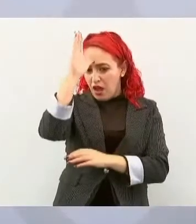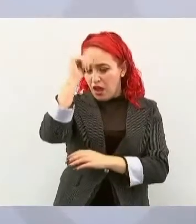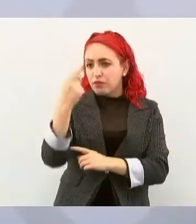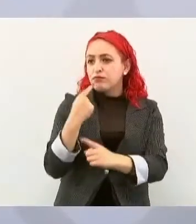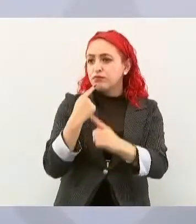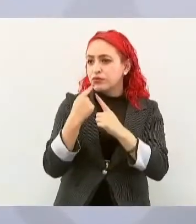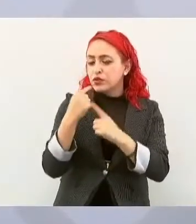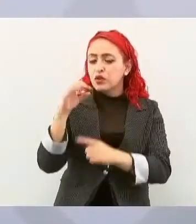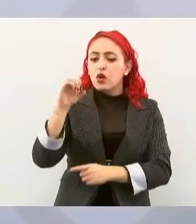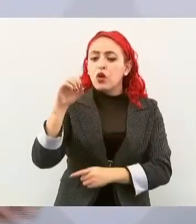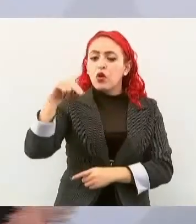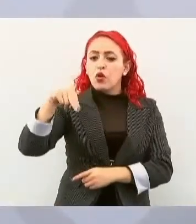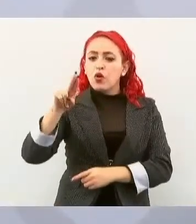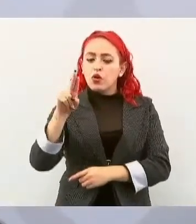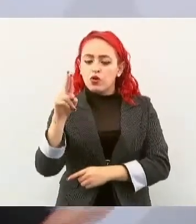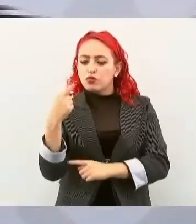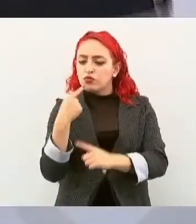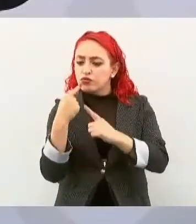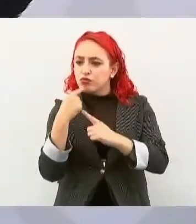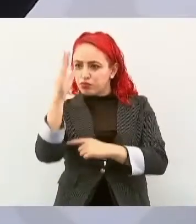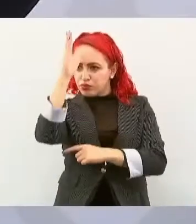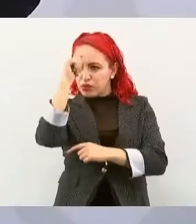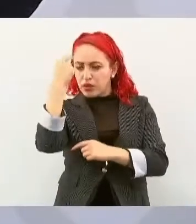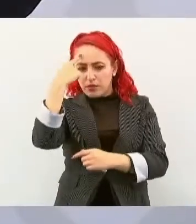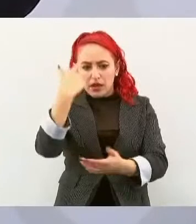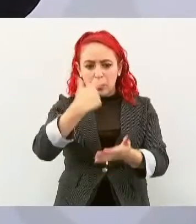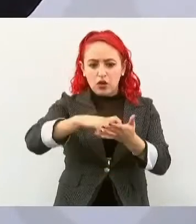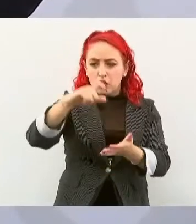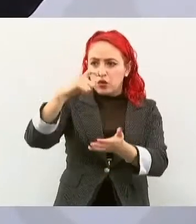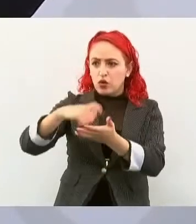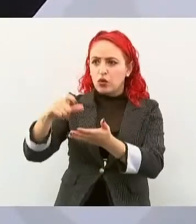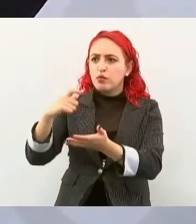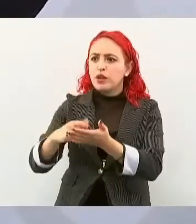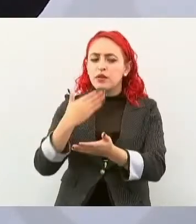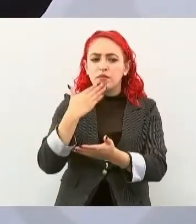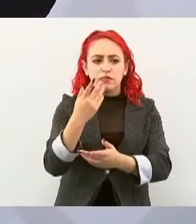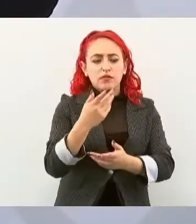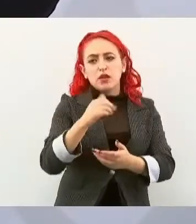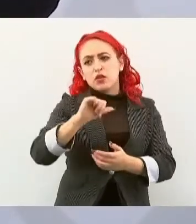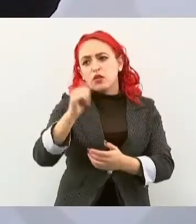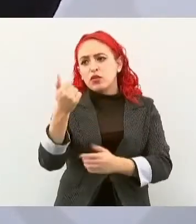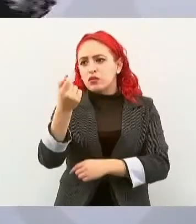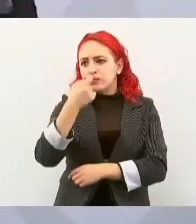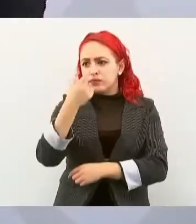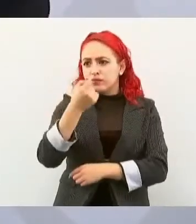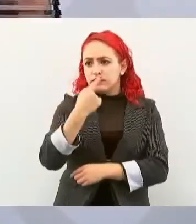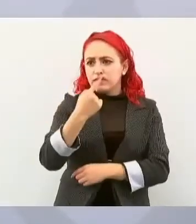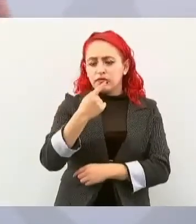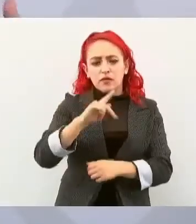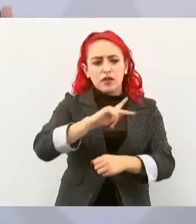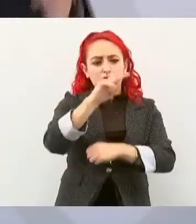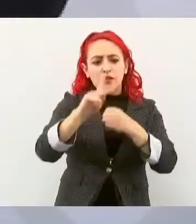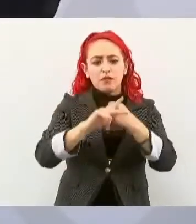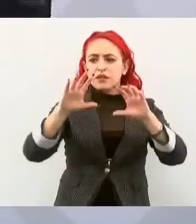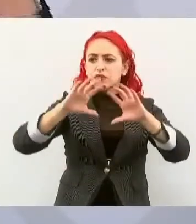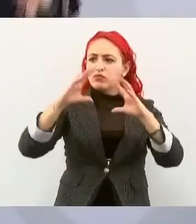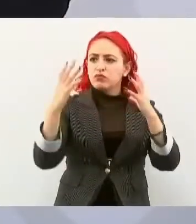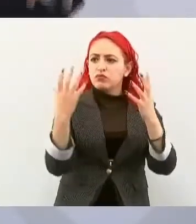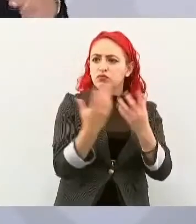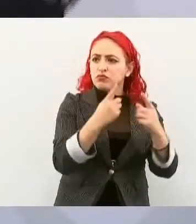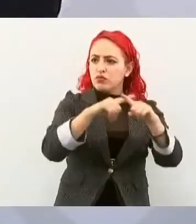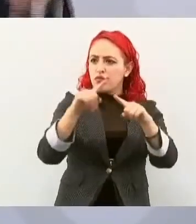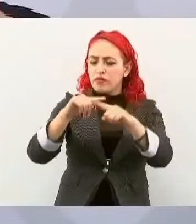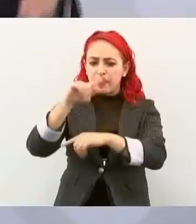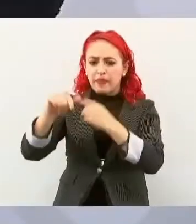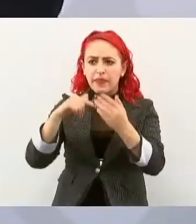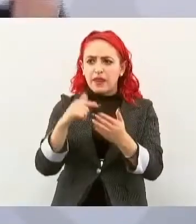con la ONU para hacer compras consolidadas de medicamentos en todo el mundo, y ya